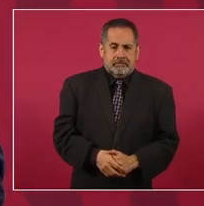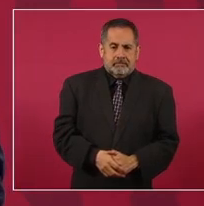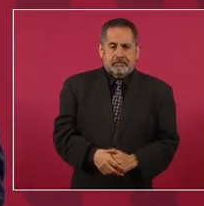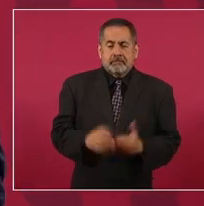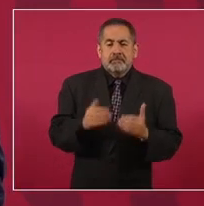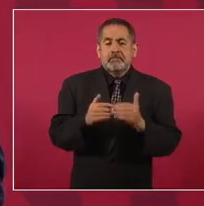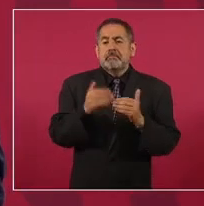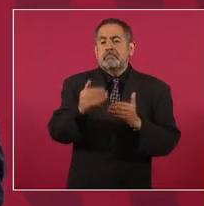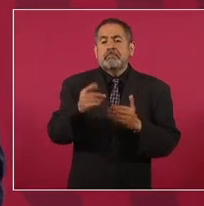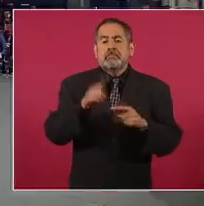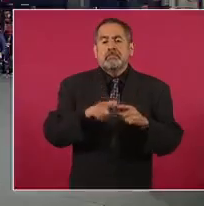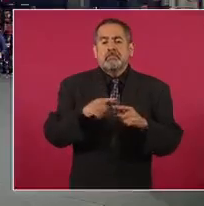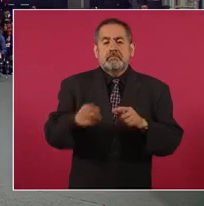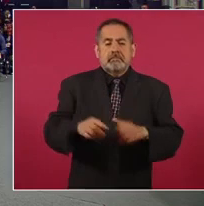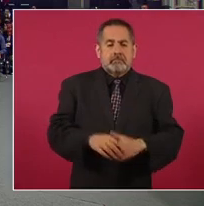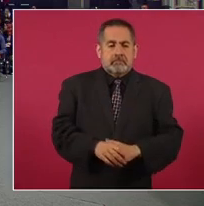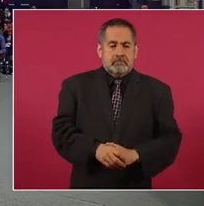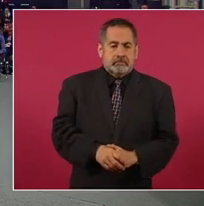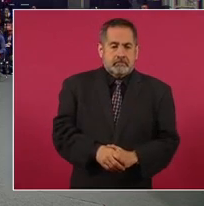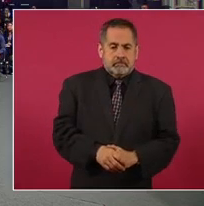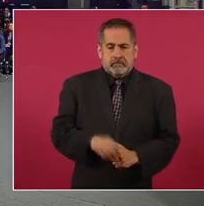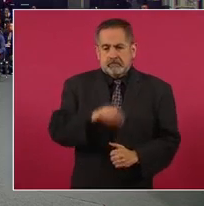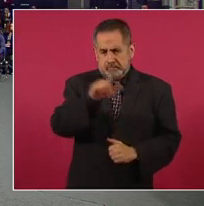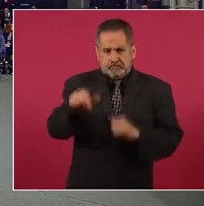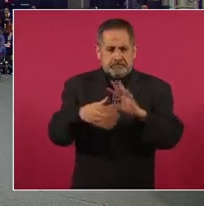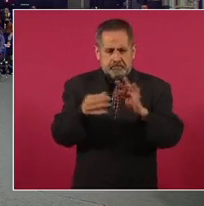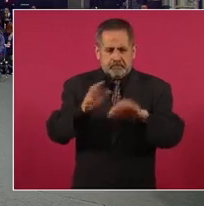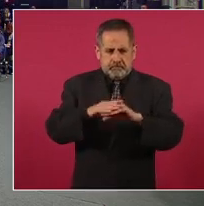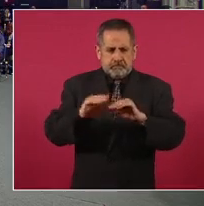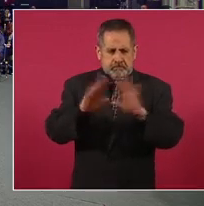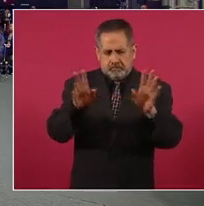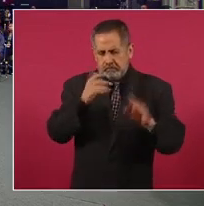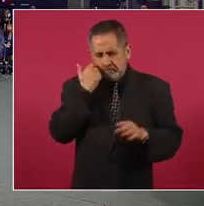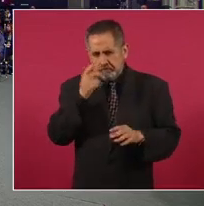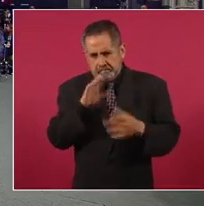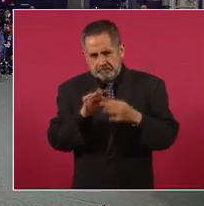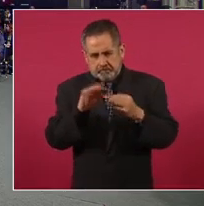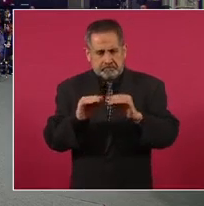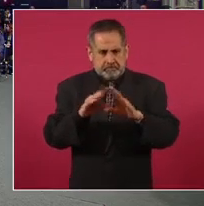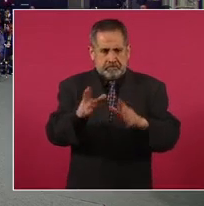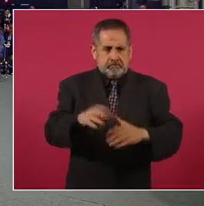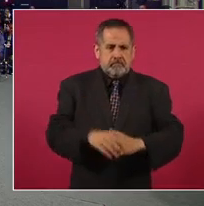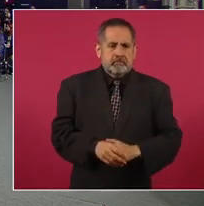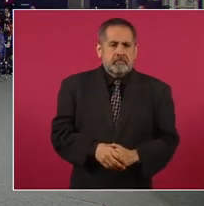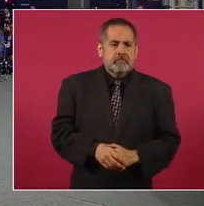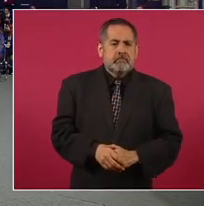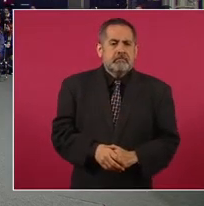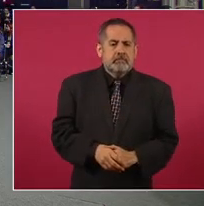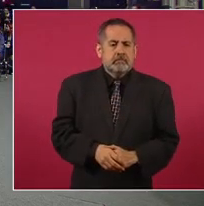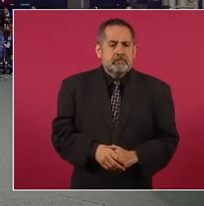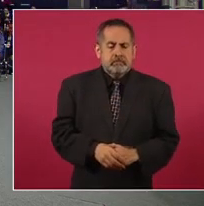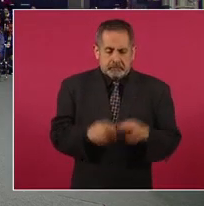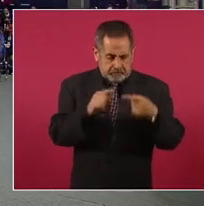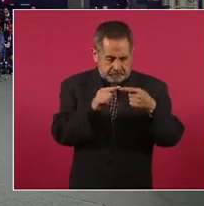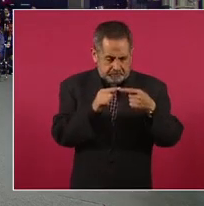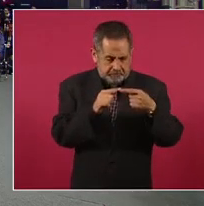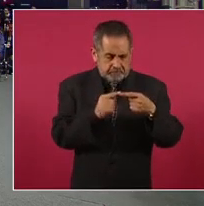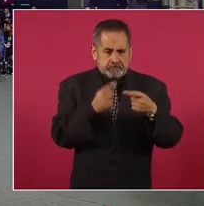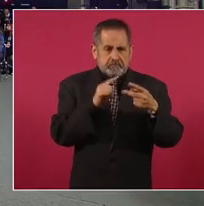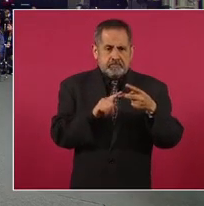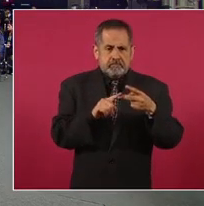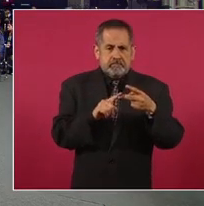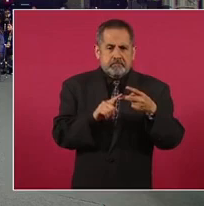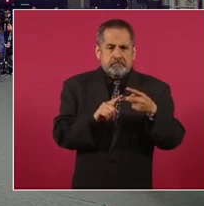Adelante. Eso más adelante lo vemos, si les parece. Porque, a ver, entonces, si seguimos con